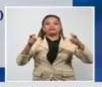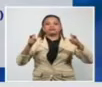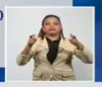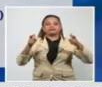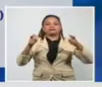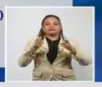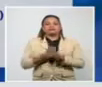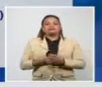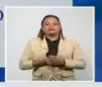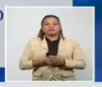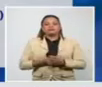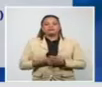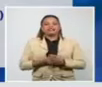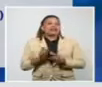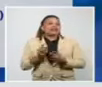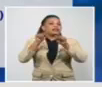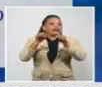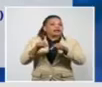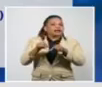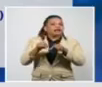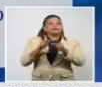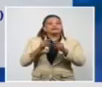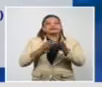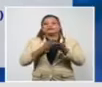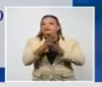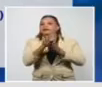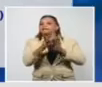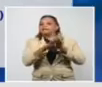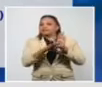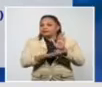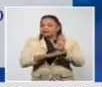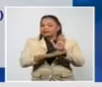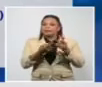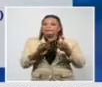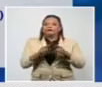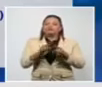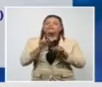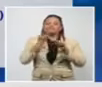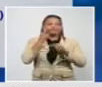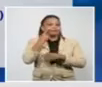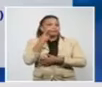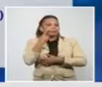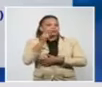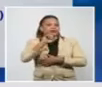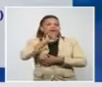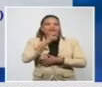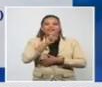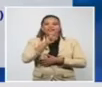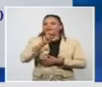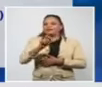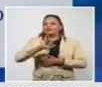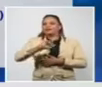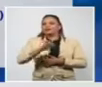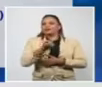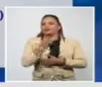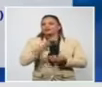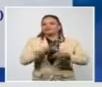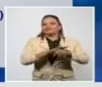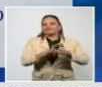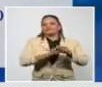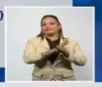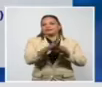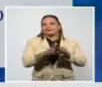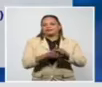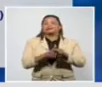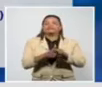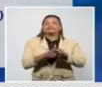Se siguen aplicando, pero nos damos cuenta de lo difícil que se hace el control de la enfermedad.